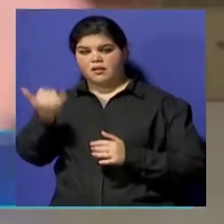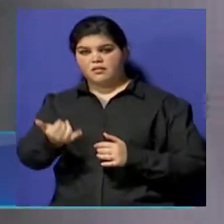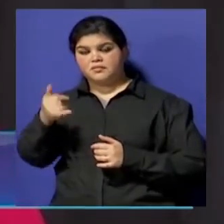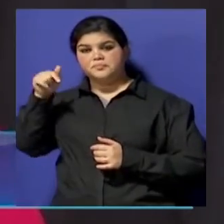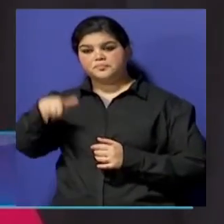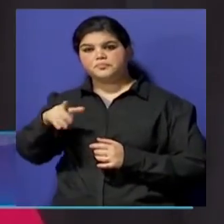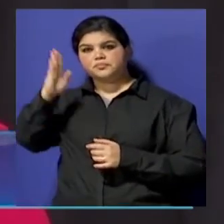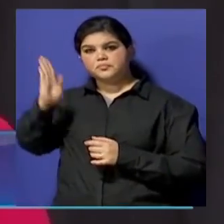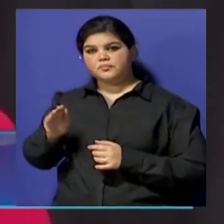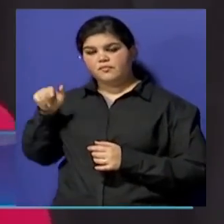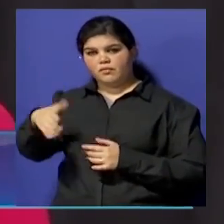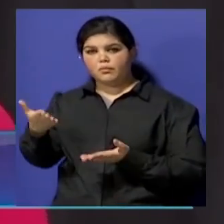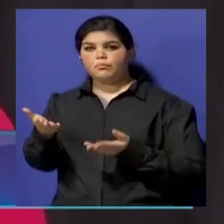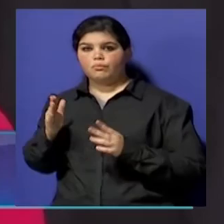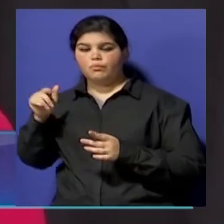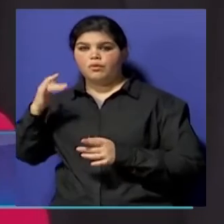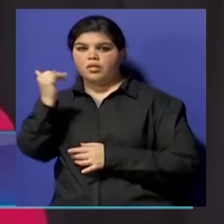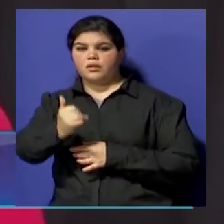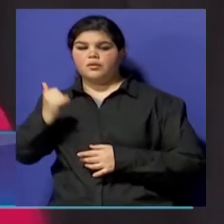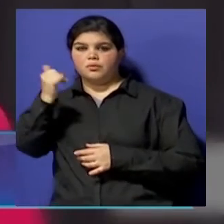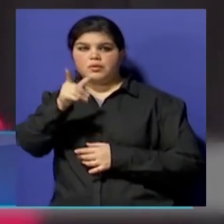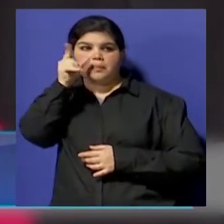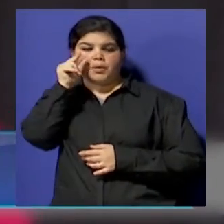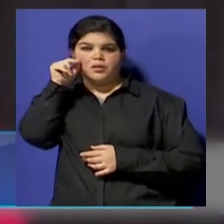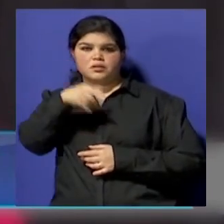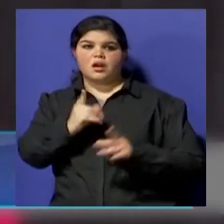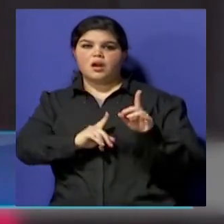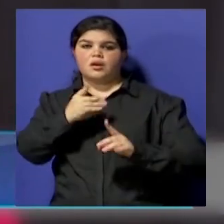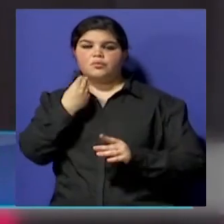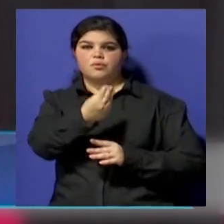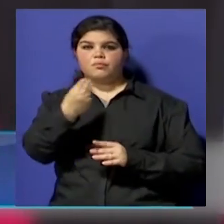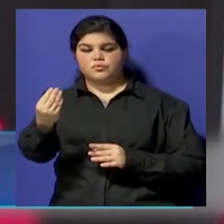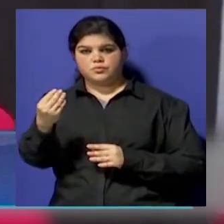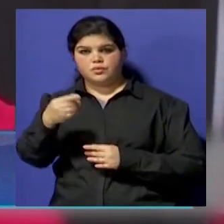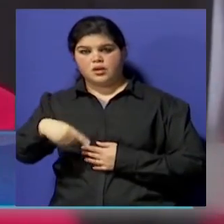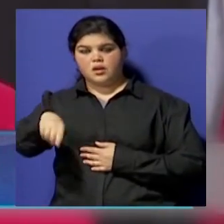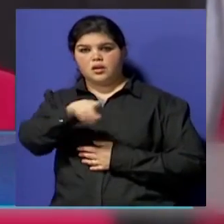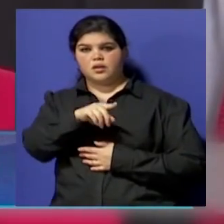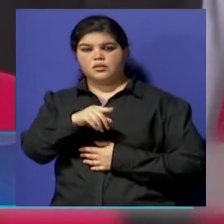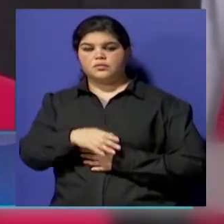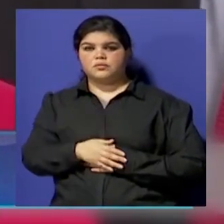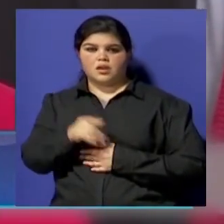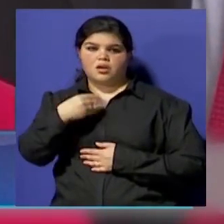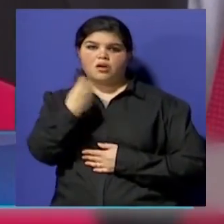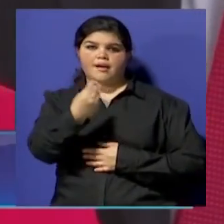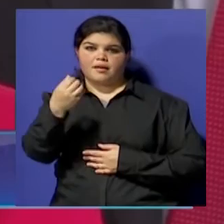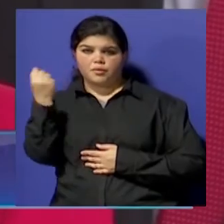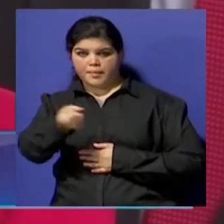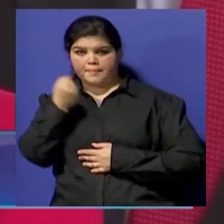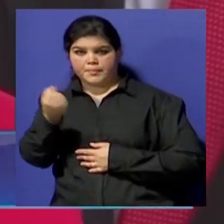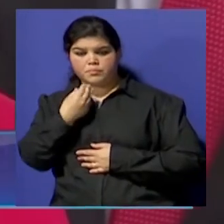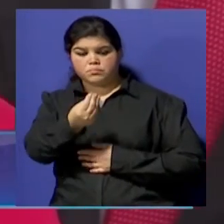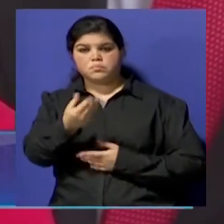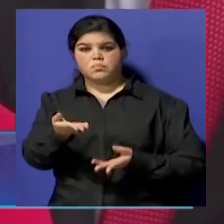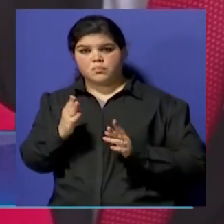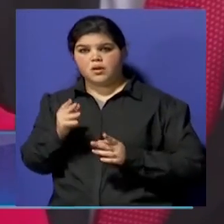pueda juzgar políticamente a algunos funcionarios que ocupan cargos claves frente a